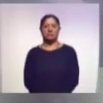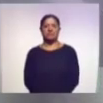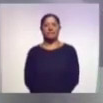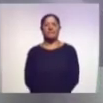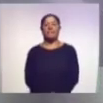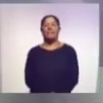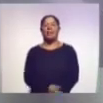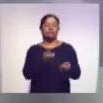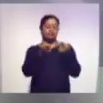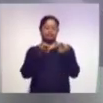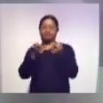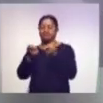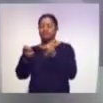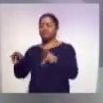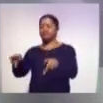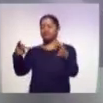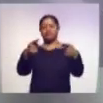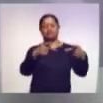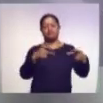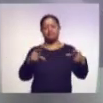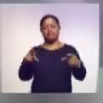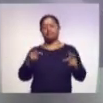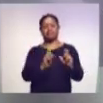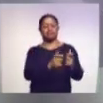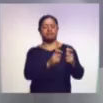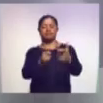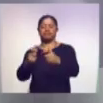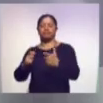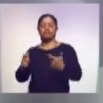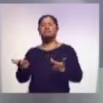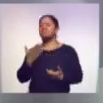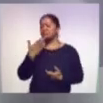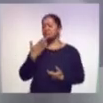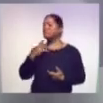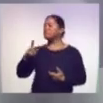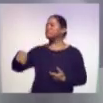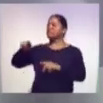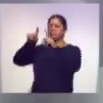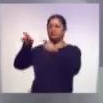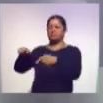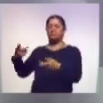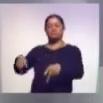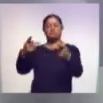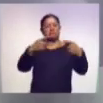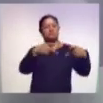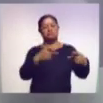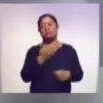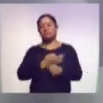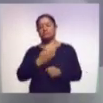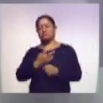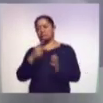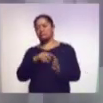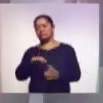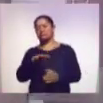La regulación del ambulantaje en Apizaco favoreció al comercio formal, por lo que se espera un buen cierre de este